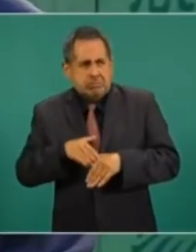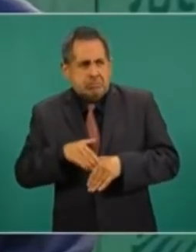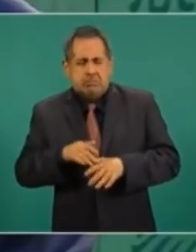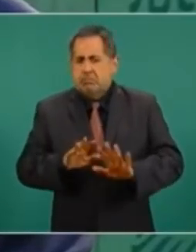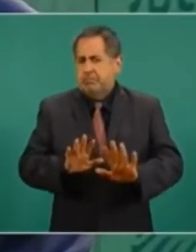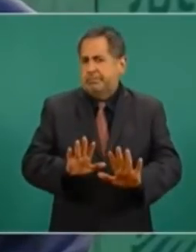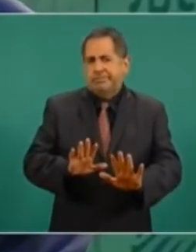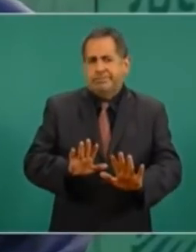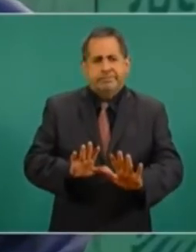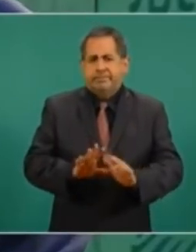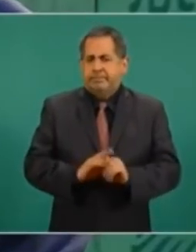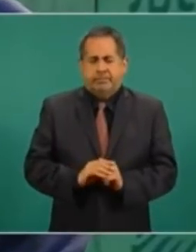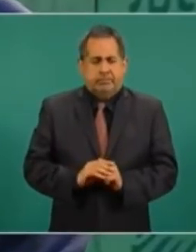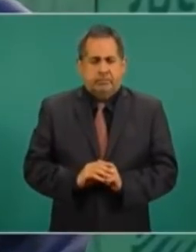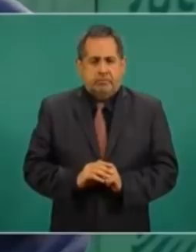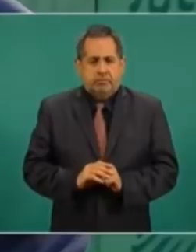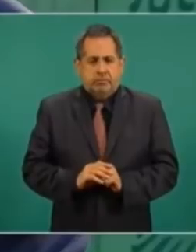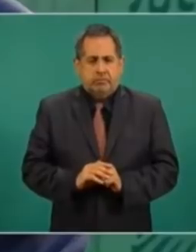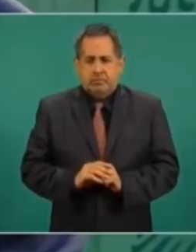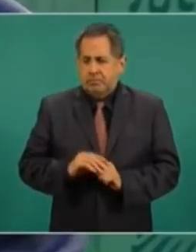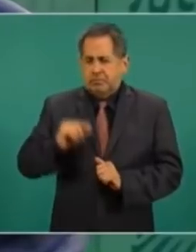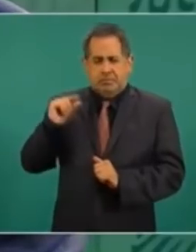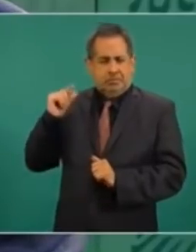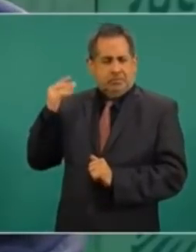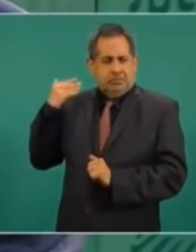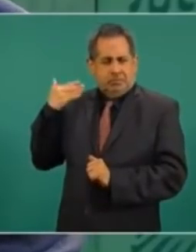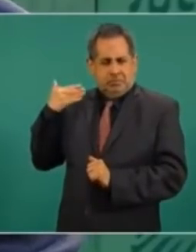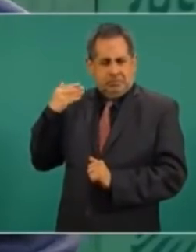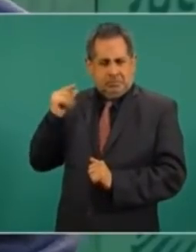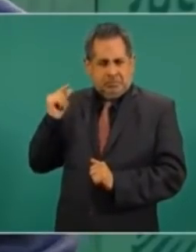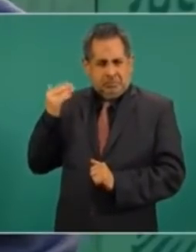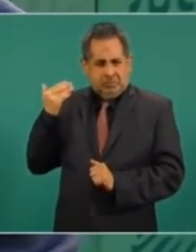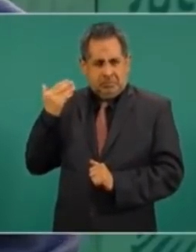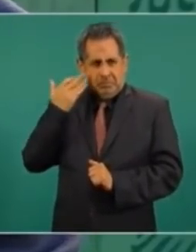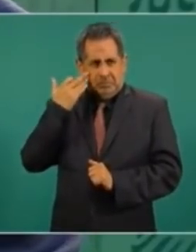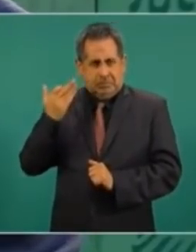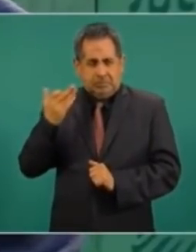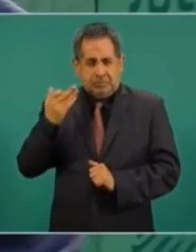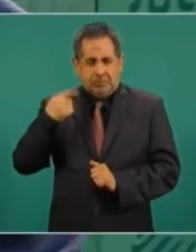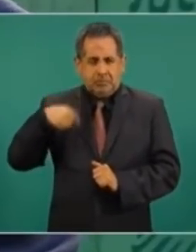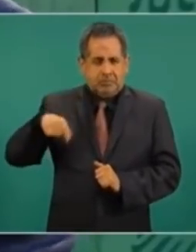Nosotros llevamos en los últimos tiempos,